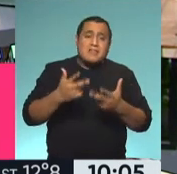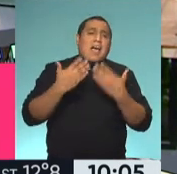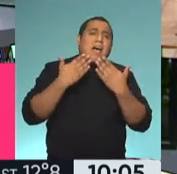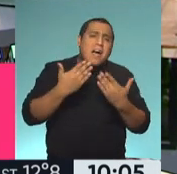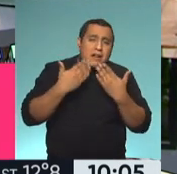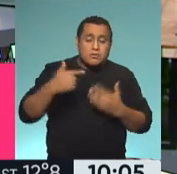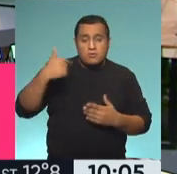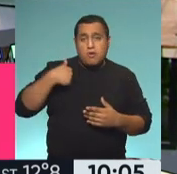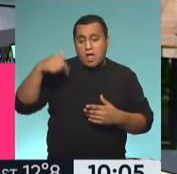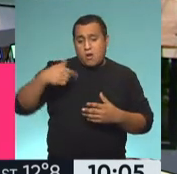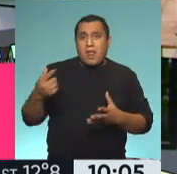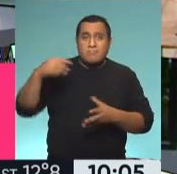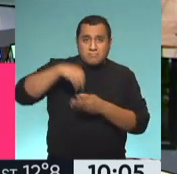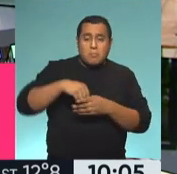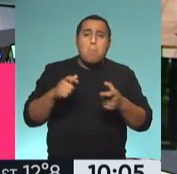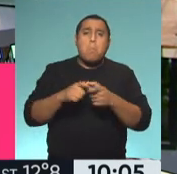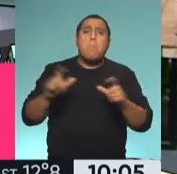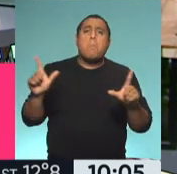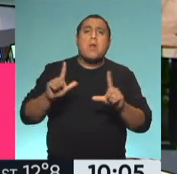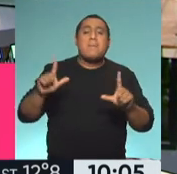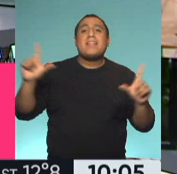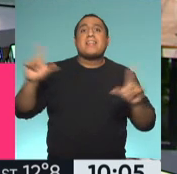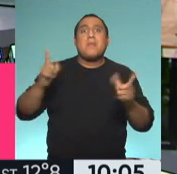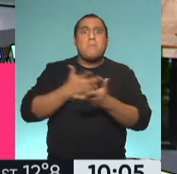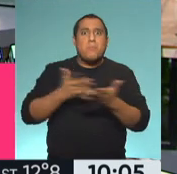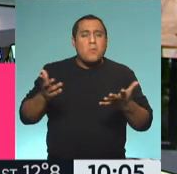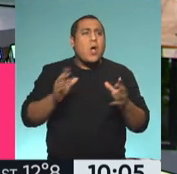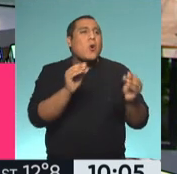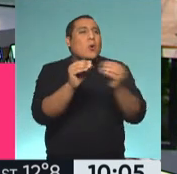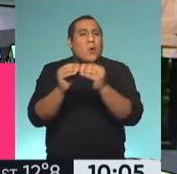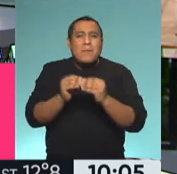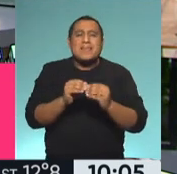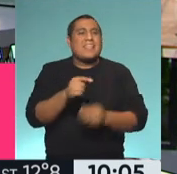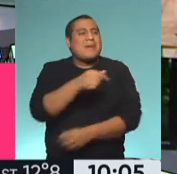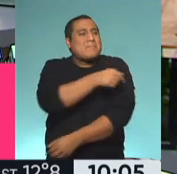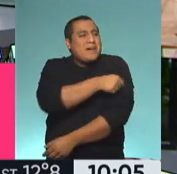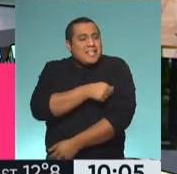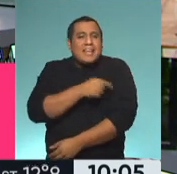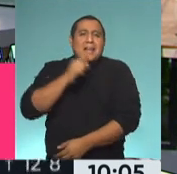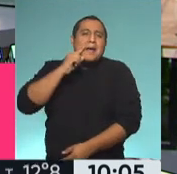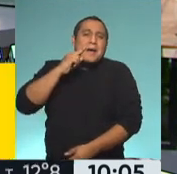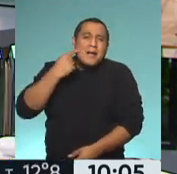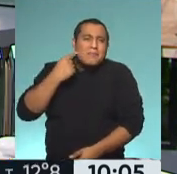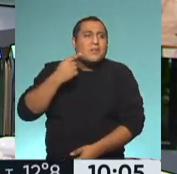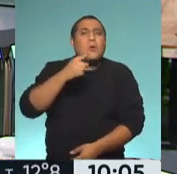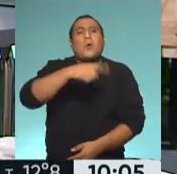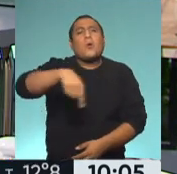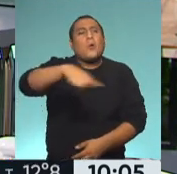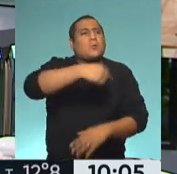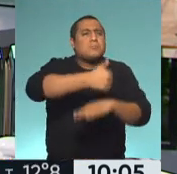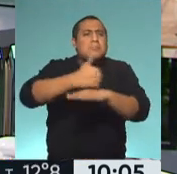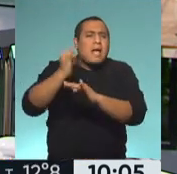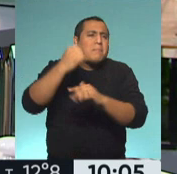en este espacio, en la televisión pública, con mis compañeros, con Mariela, con Gaby, con los cameraman, con